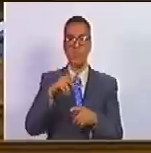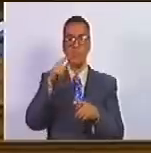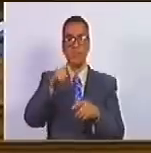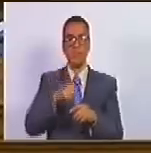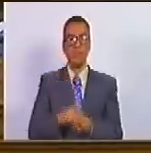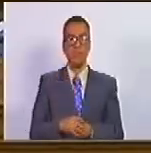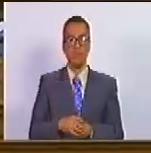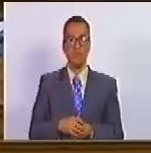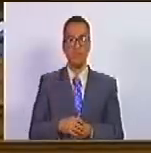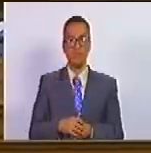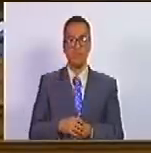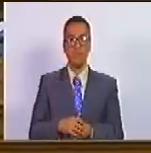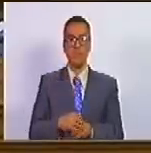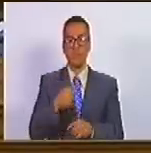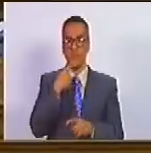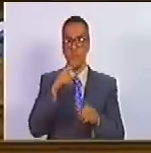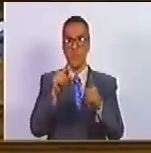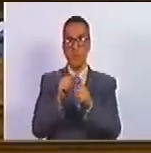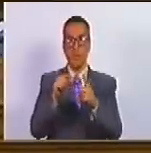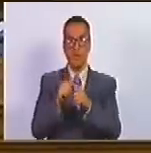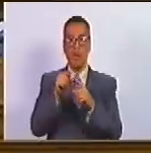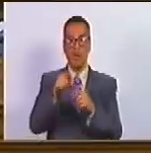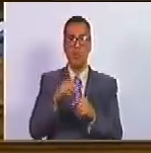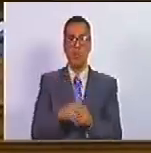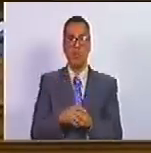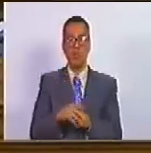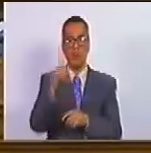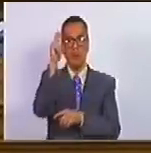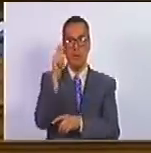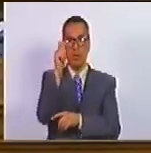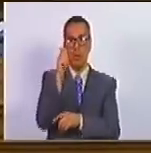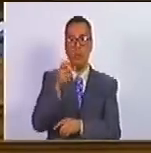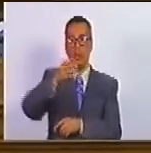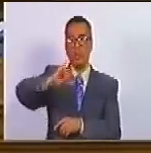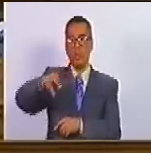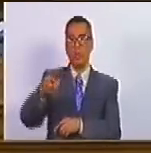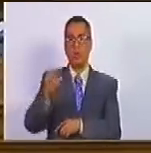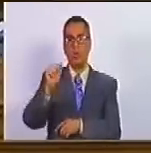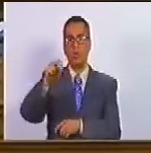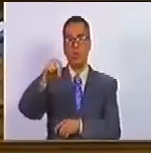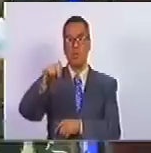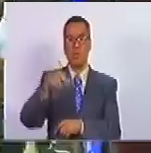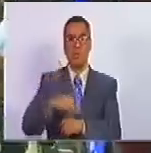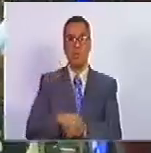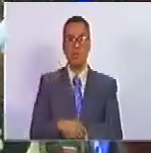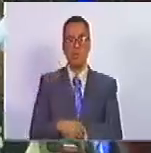rebelde. Voy a dejar en el derecho de palabra al diputado Jorman Aguiar.